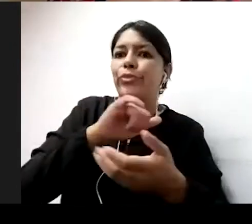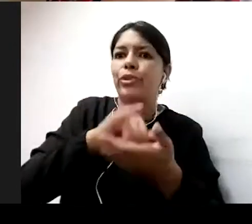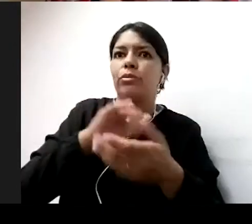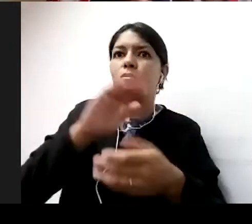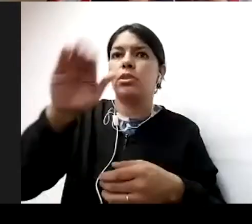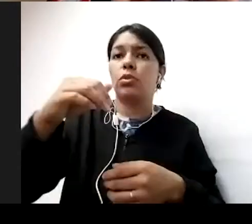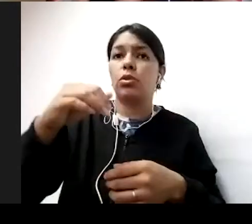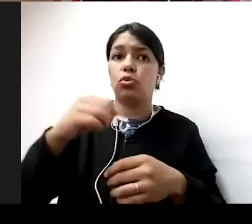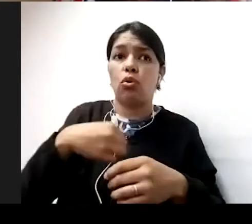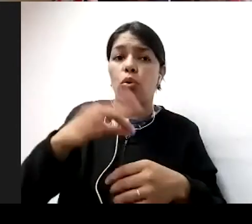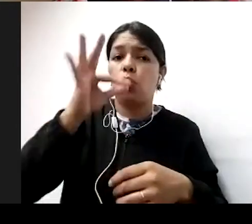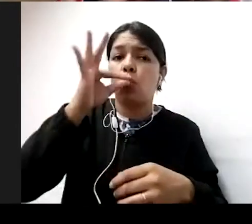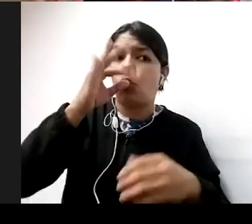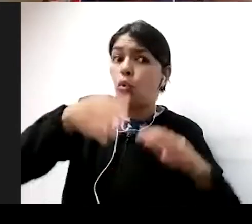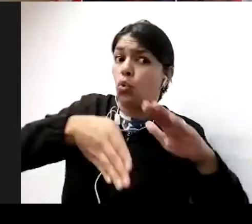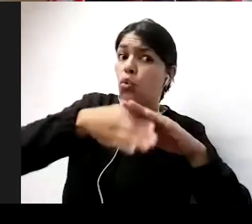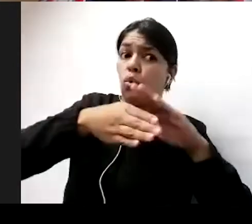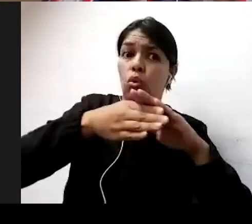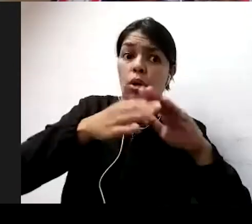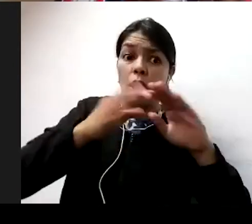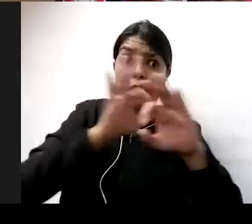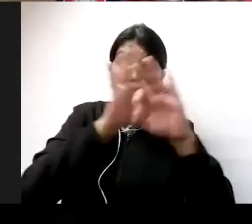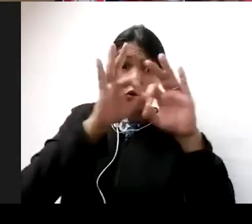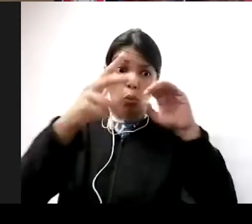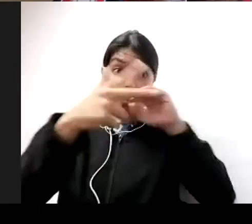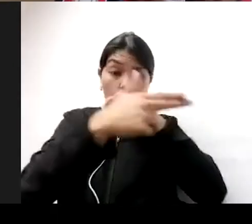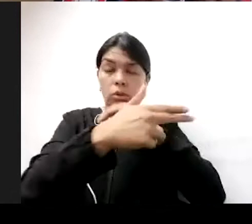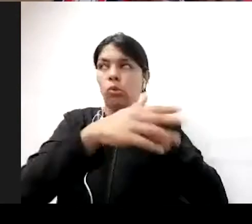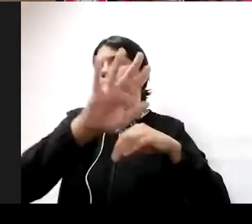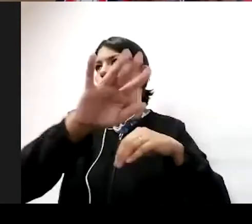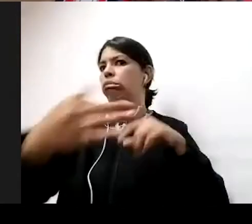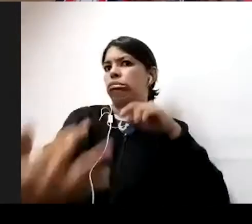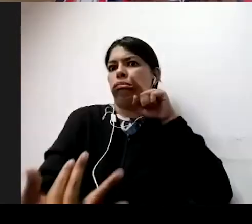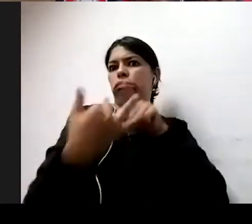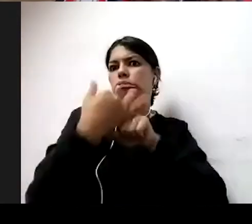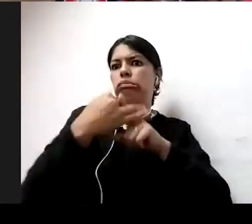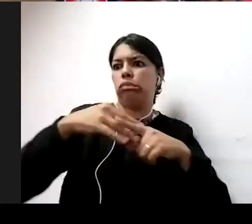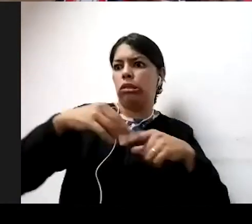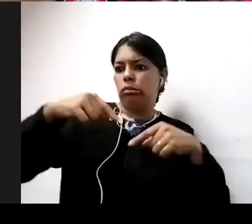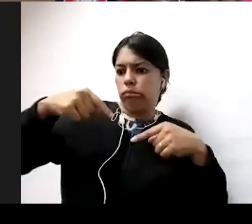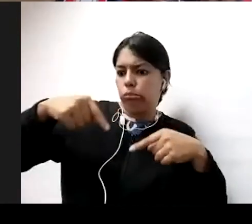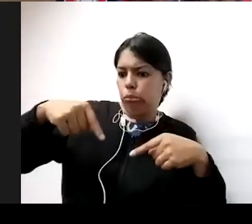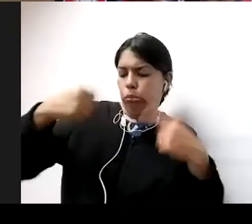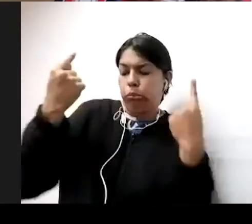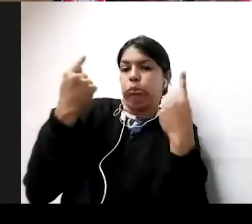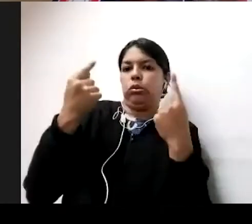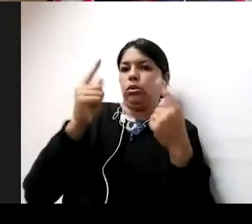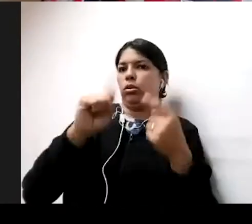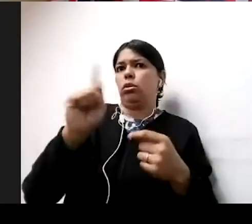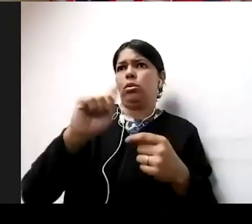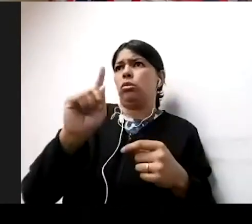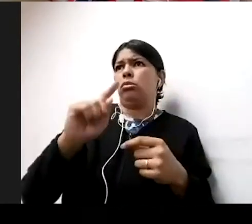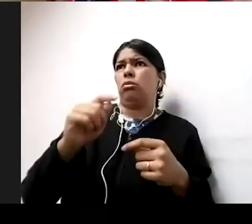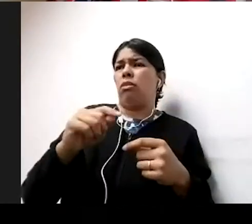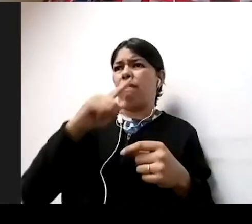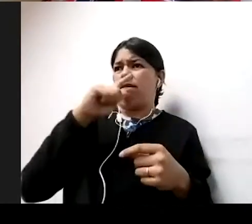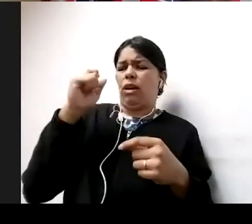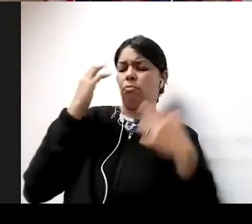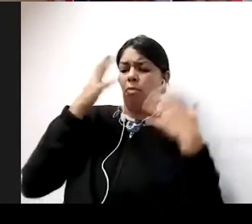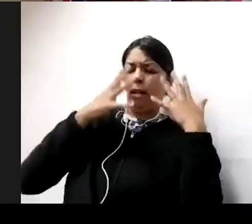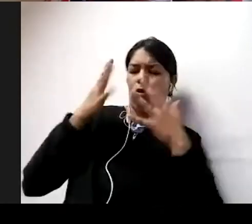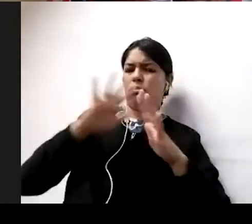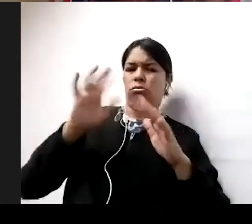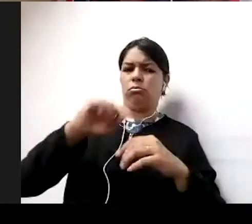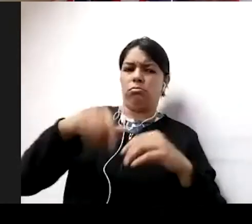esto que se siente es muy desagradable y las personas terminan volviendo a consumir para dejar de sentirlo. Y el segundo tipo